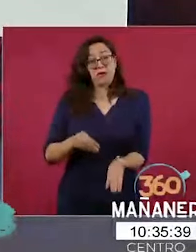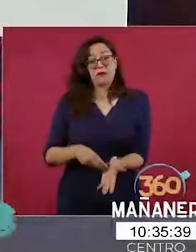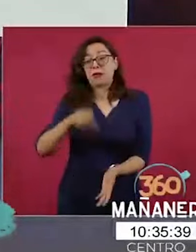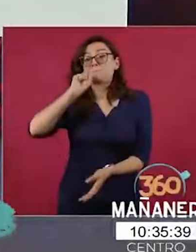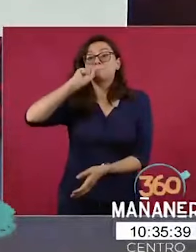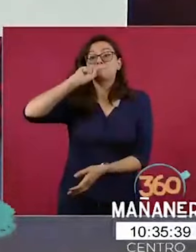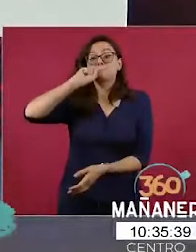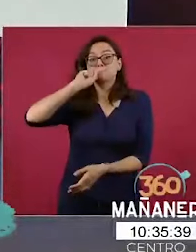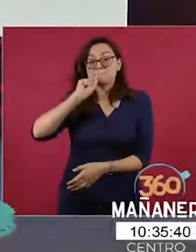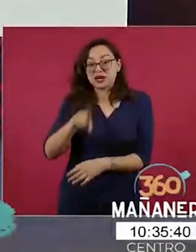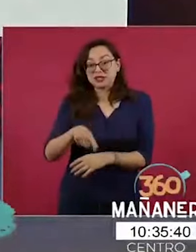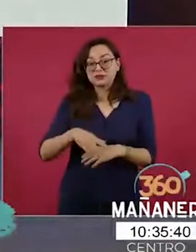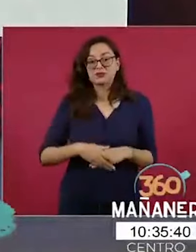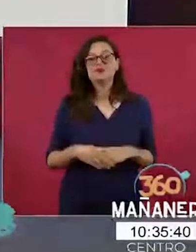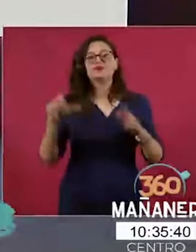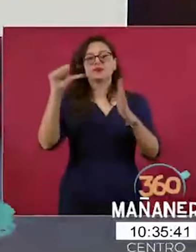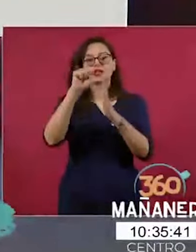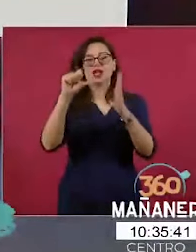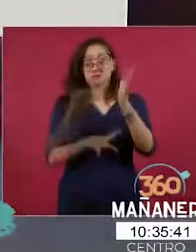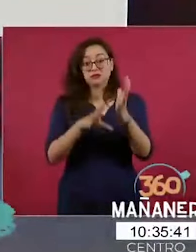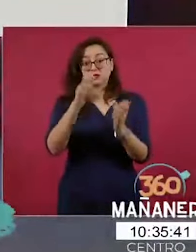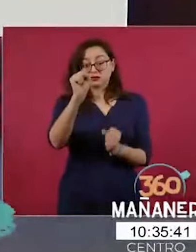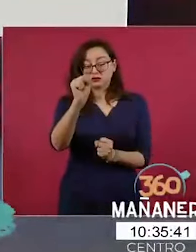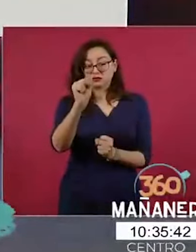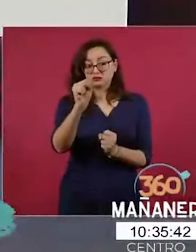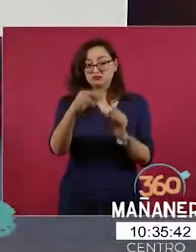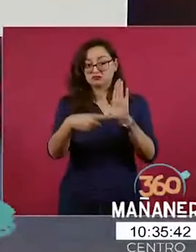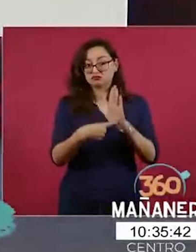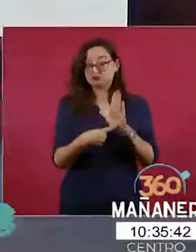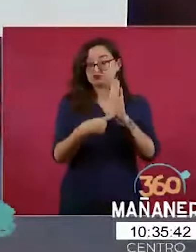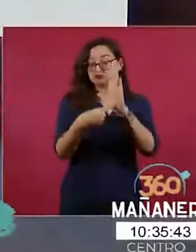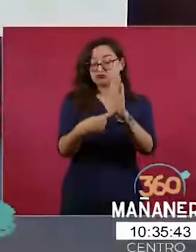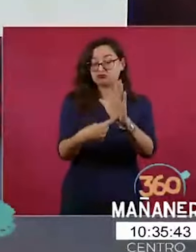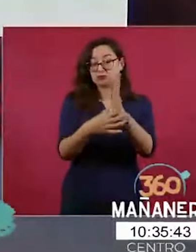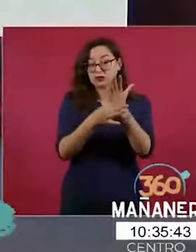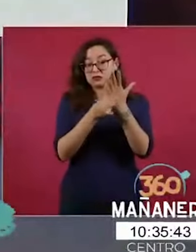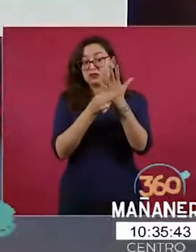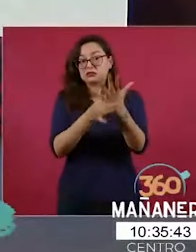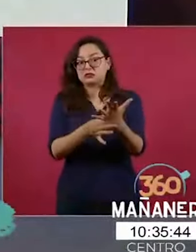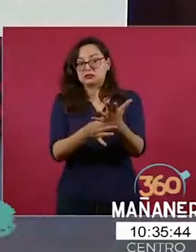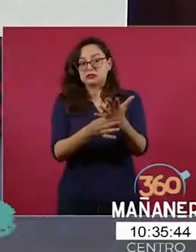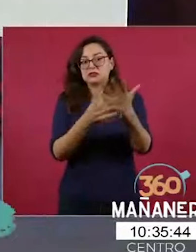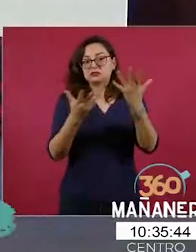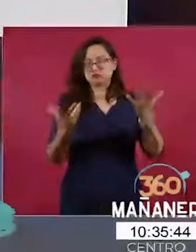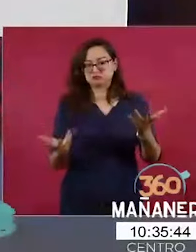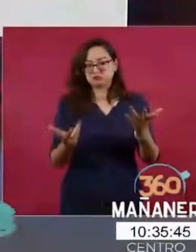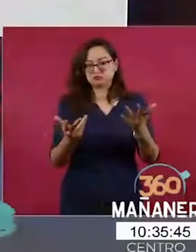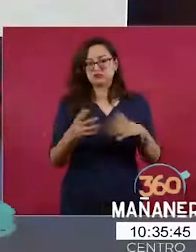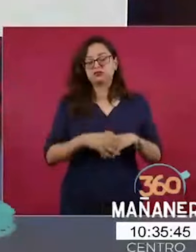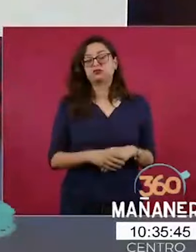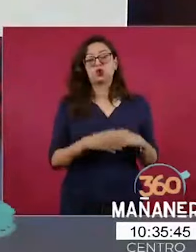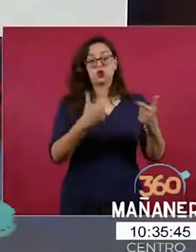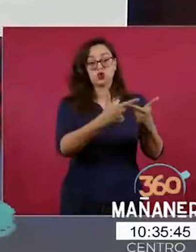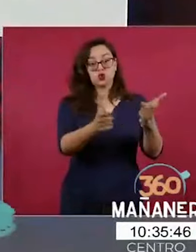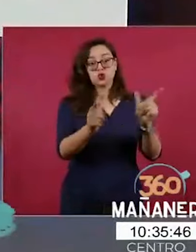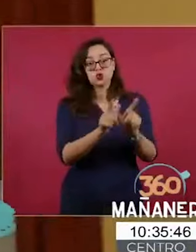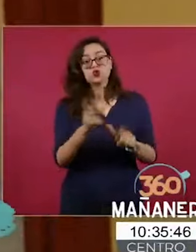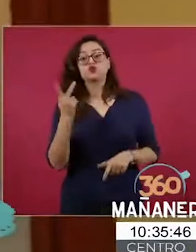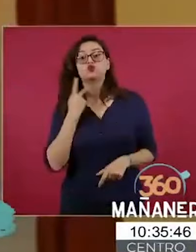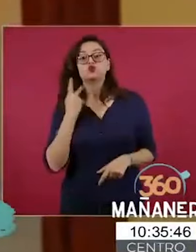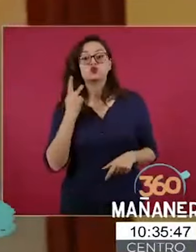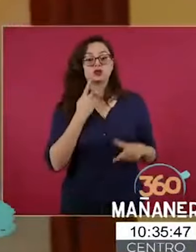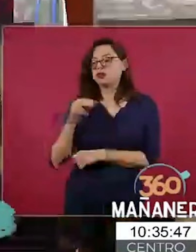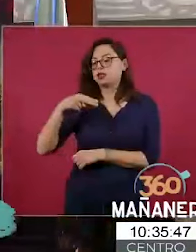El artículo 54 regula cuál va a ser la distribución de los